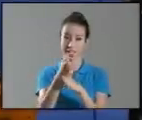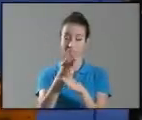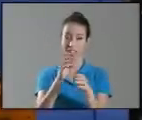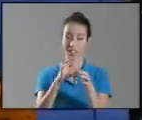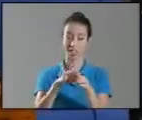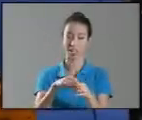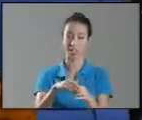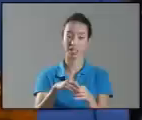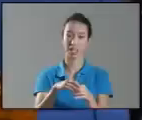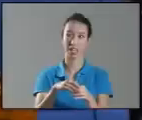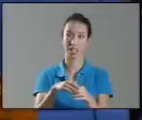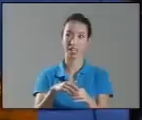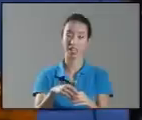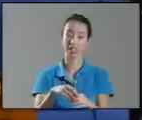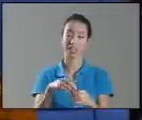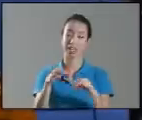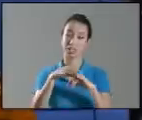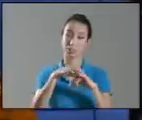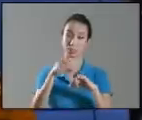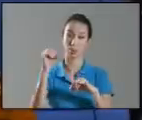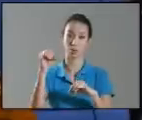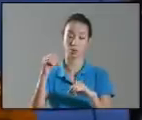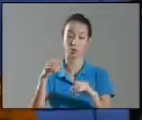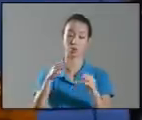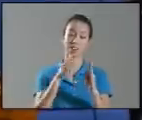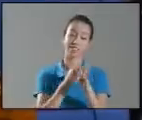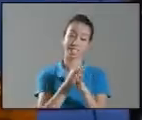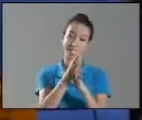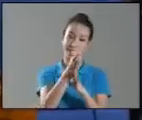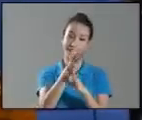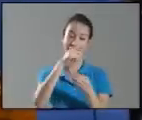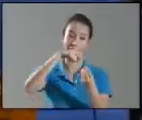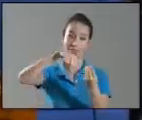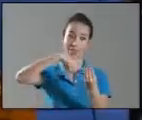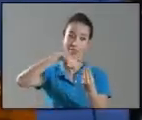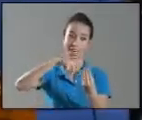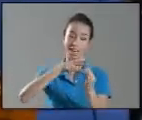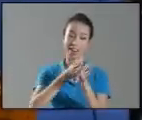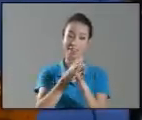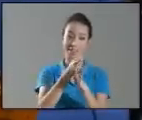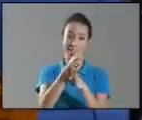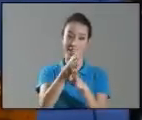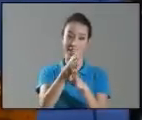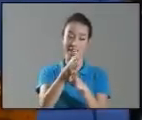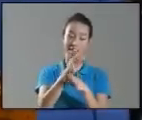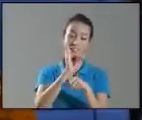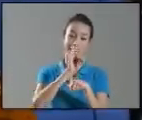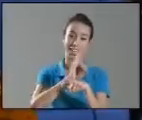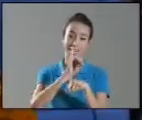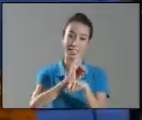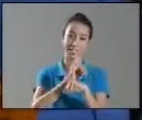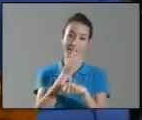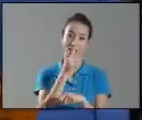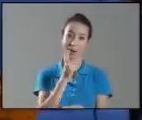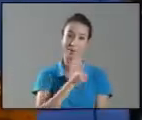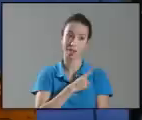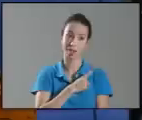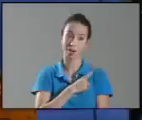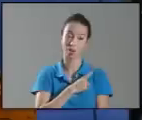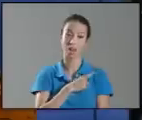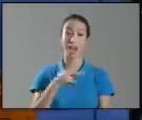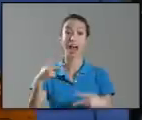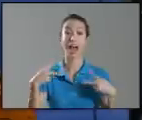la fidelidad. La fidelidad a Dios, la fidelidad al cónyuge, la fidelidad a la familia,